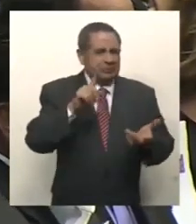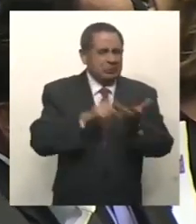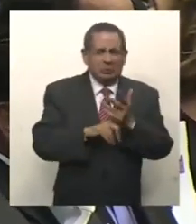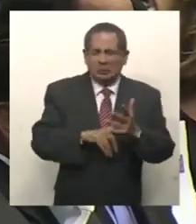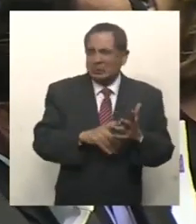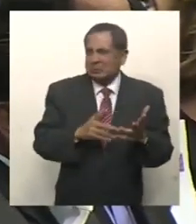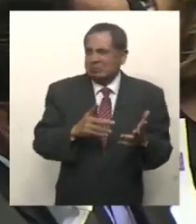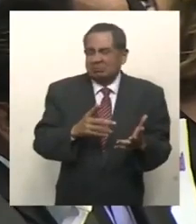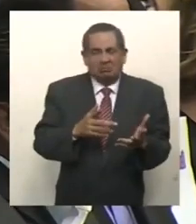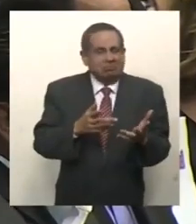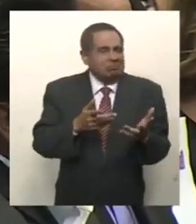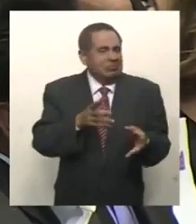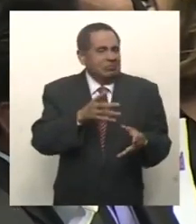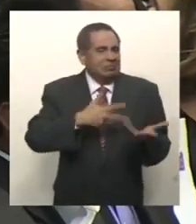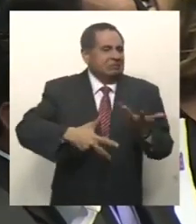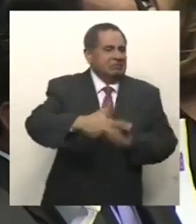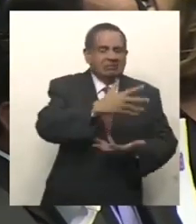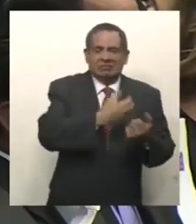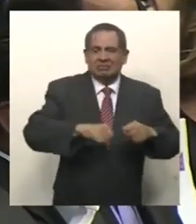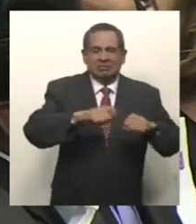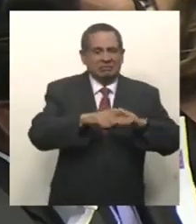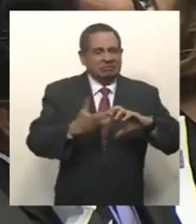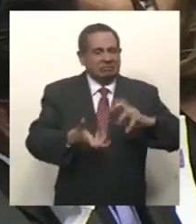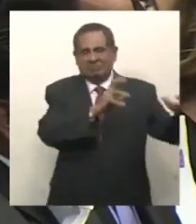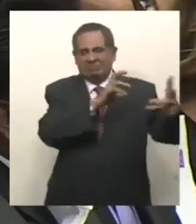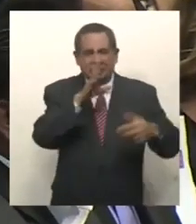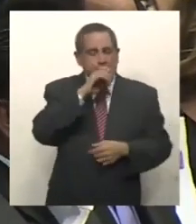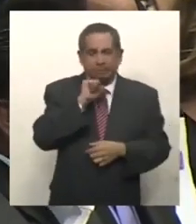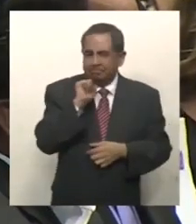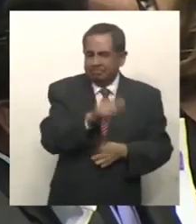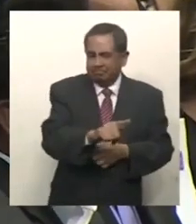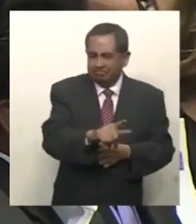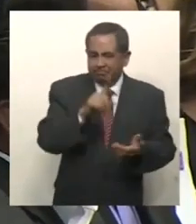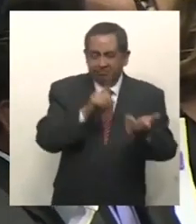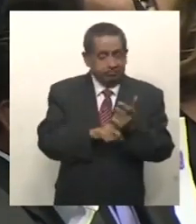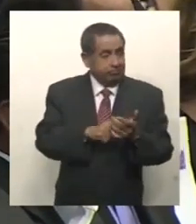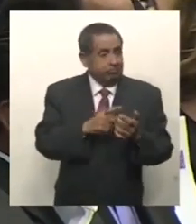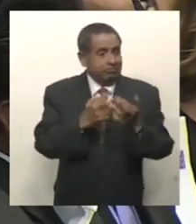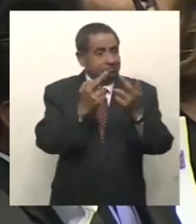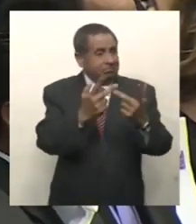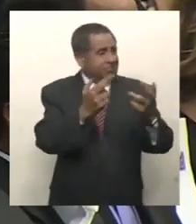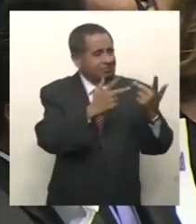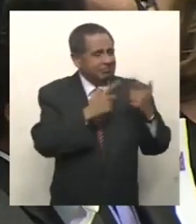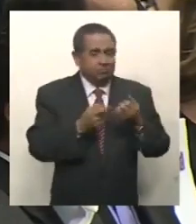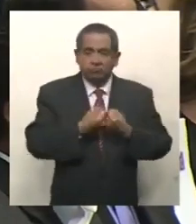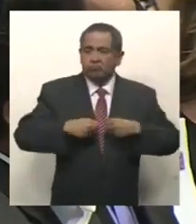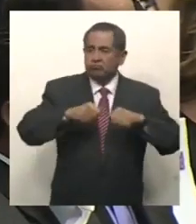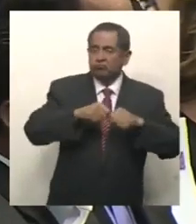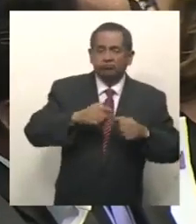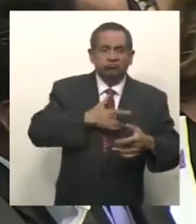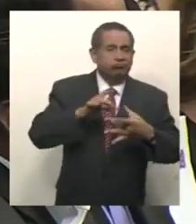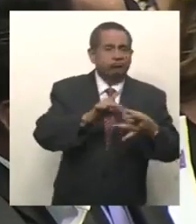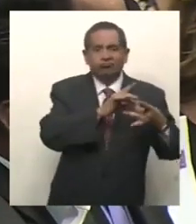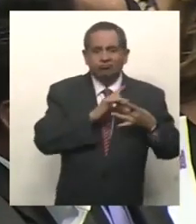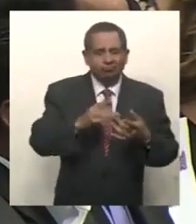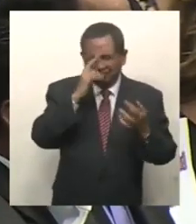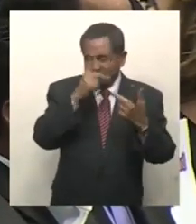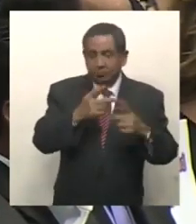social inaguantable, con una destrucción del tejido social